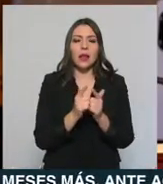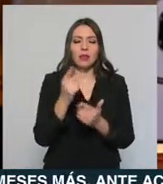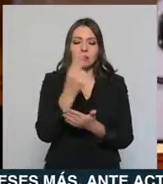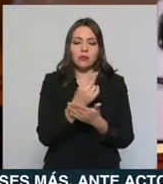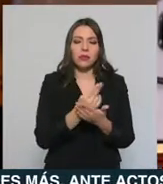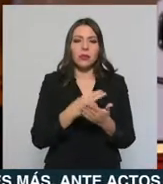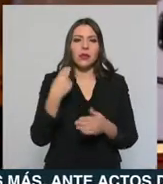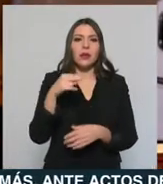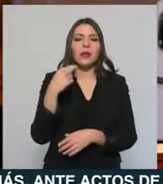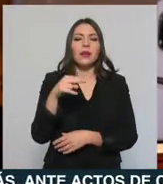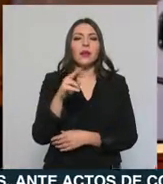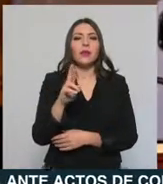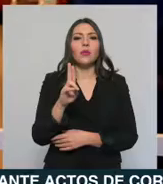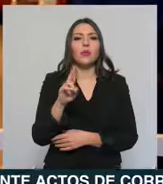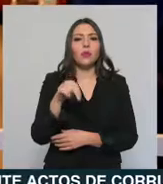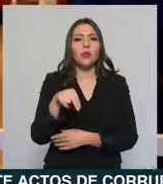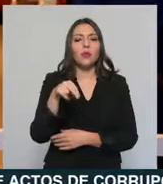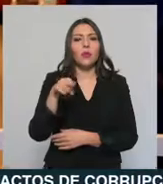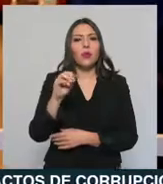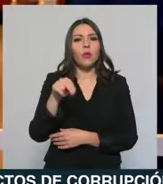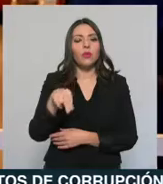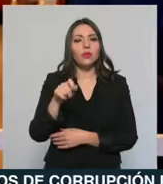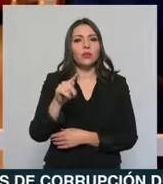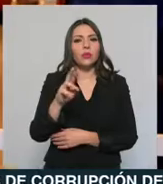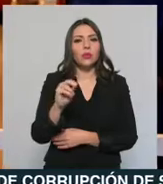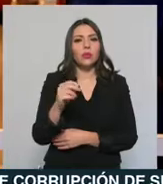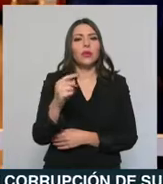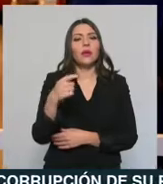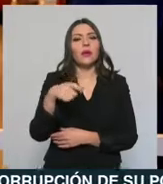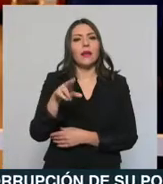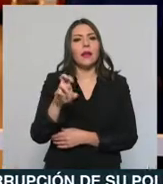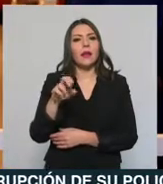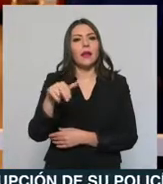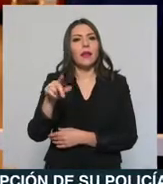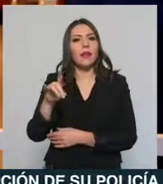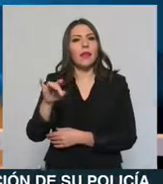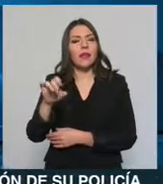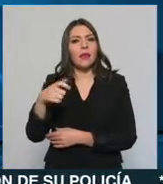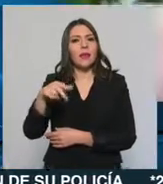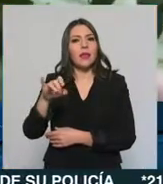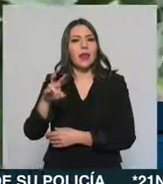nadie quiere ver, es muy grave y es un problema para la Ciudad de México: el narcotráfico. Vea.